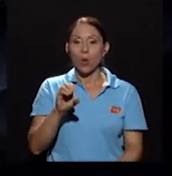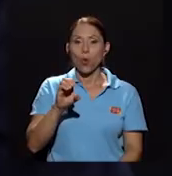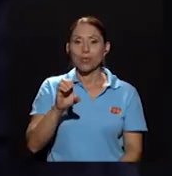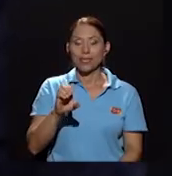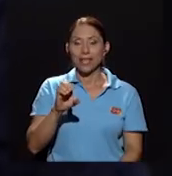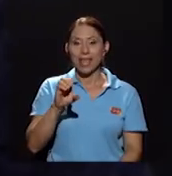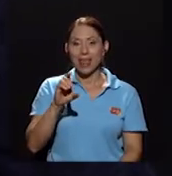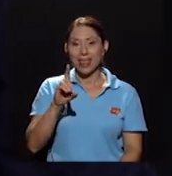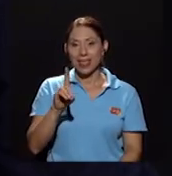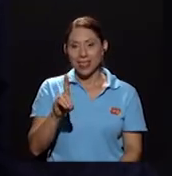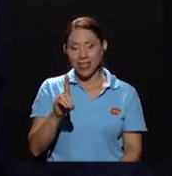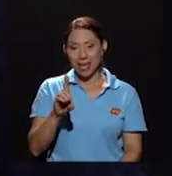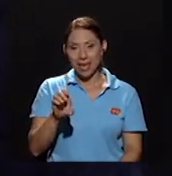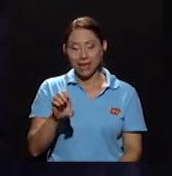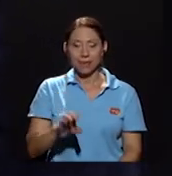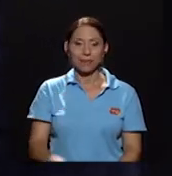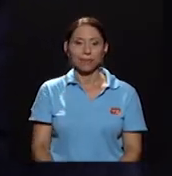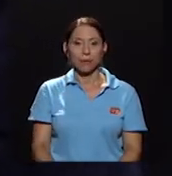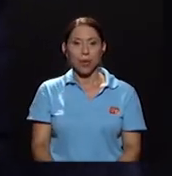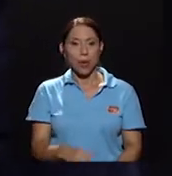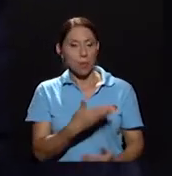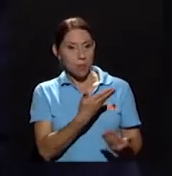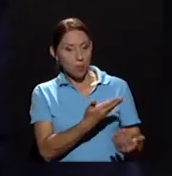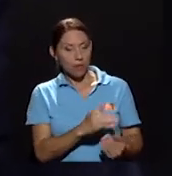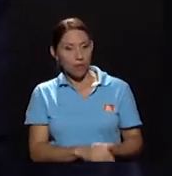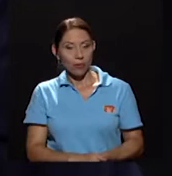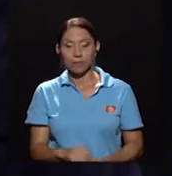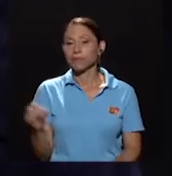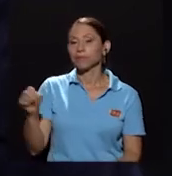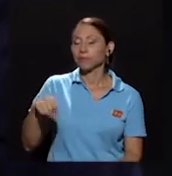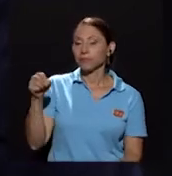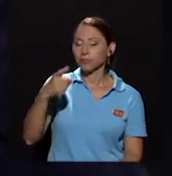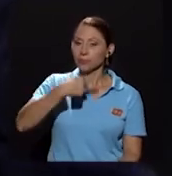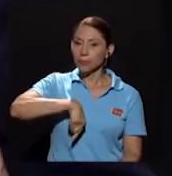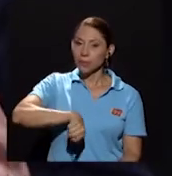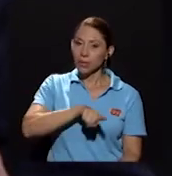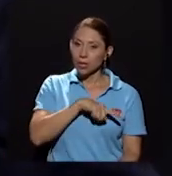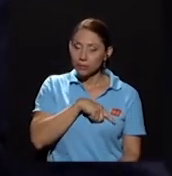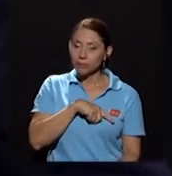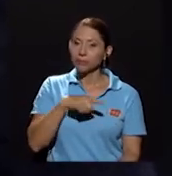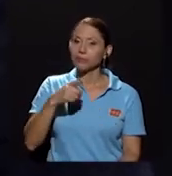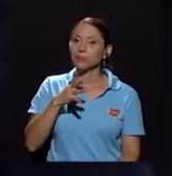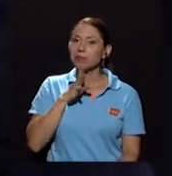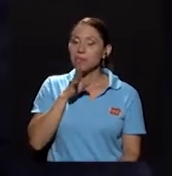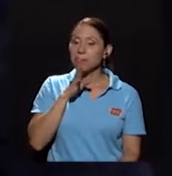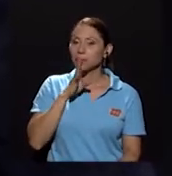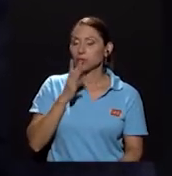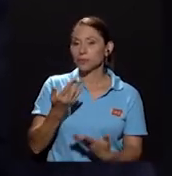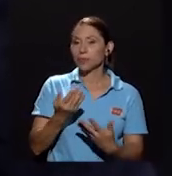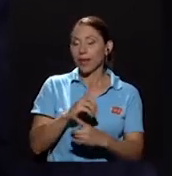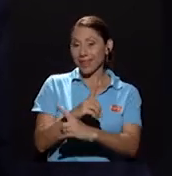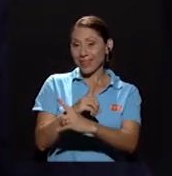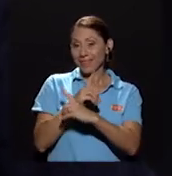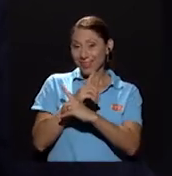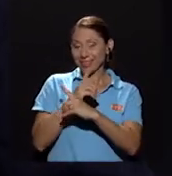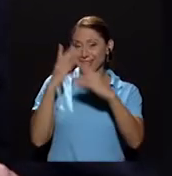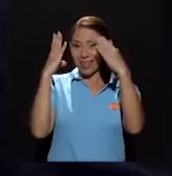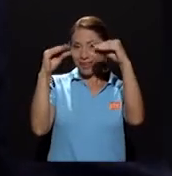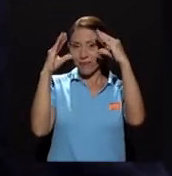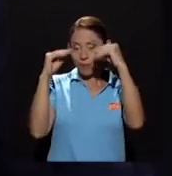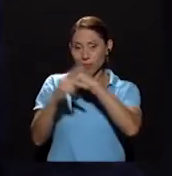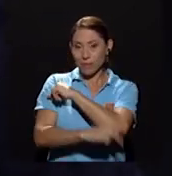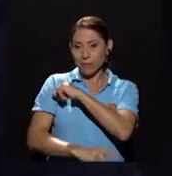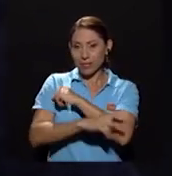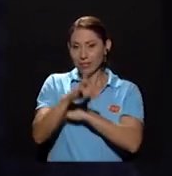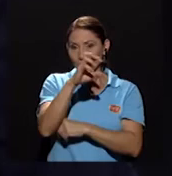por favor señora gracias pues sí efectivamente comentábamos que la defensa del informe país de costa rica es uno